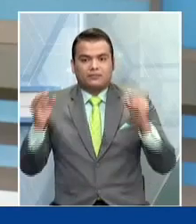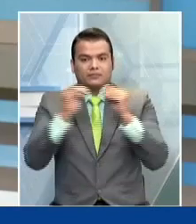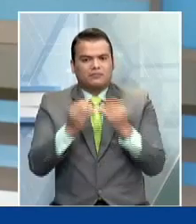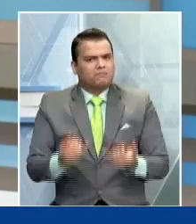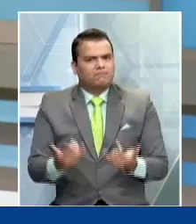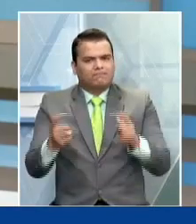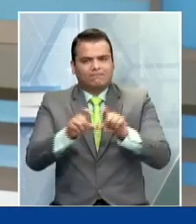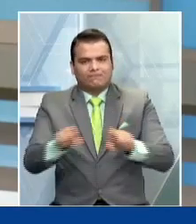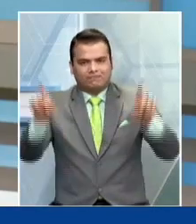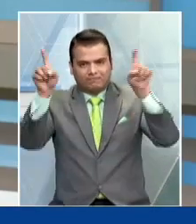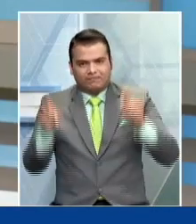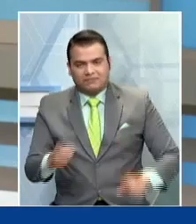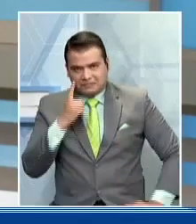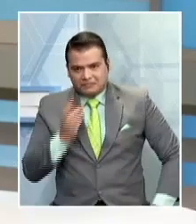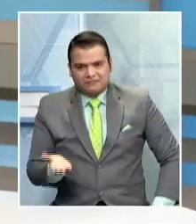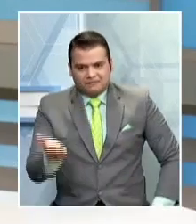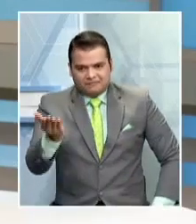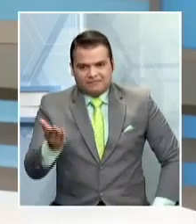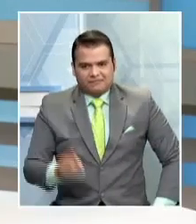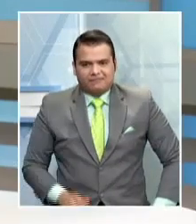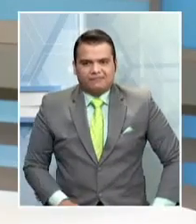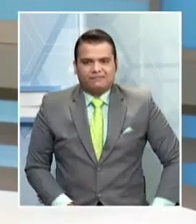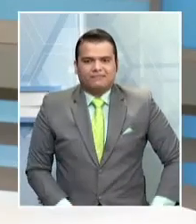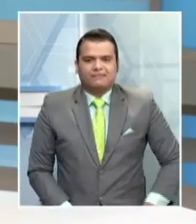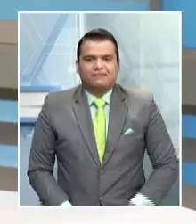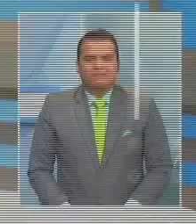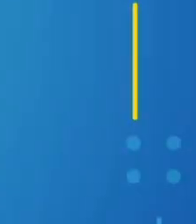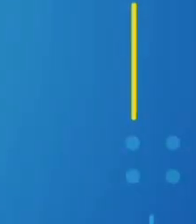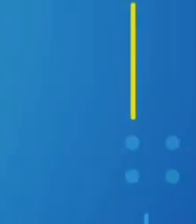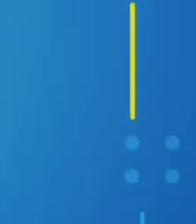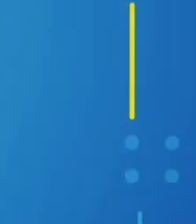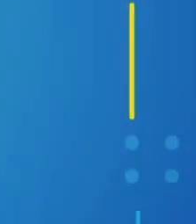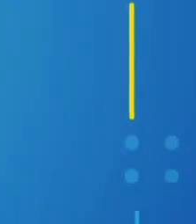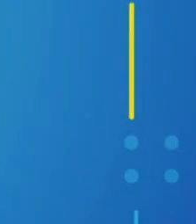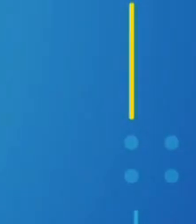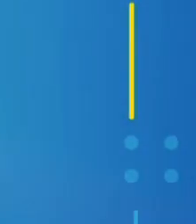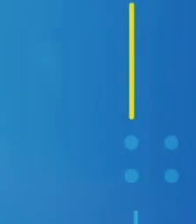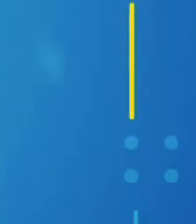ahora los invitamos a conocer nuestros titulares. Bienvenidos.